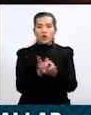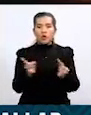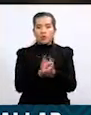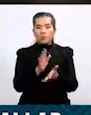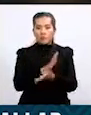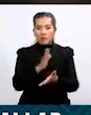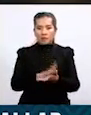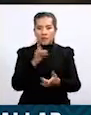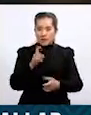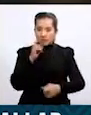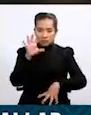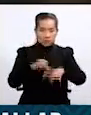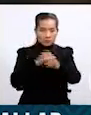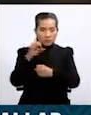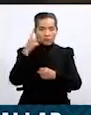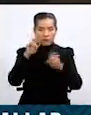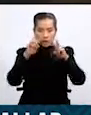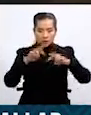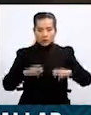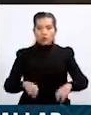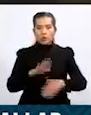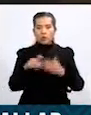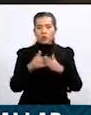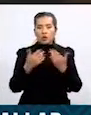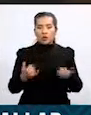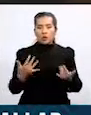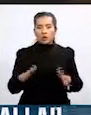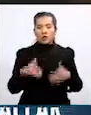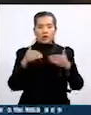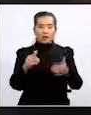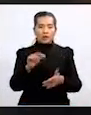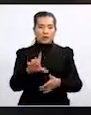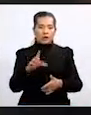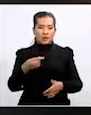muy pertinente para esta investigación por LGI